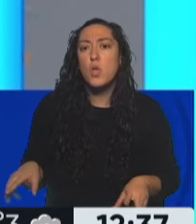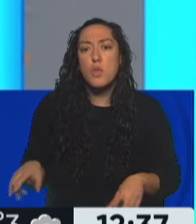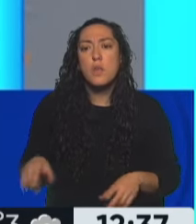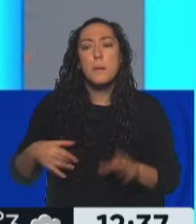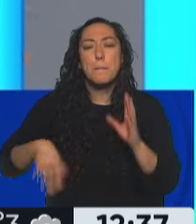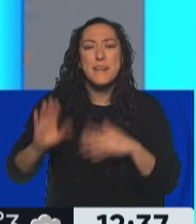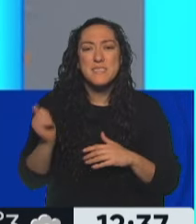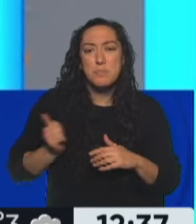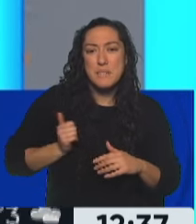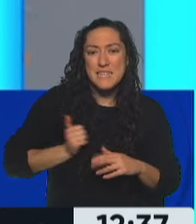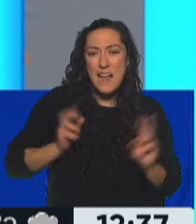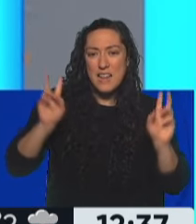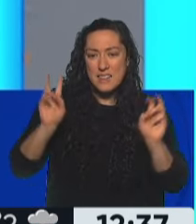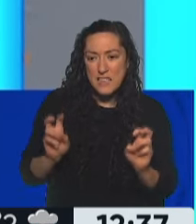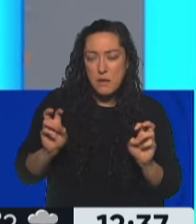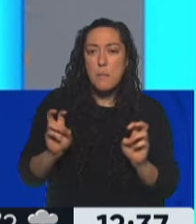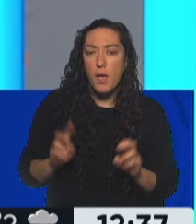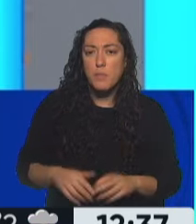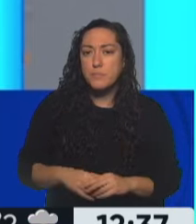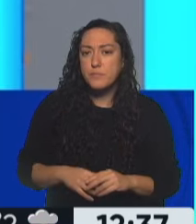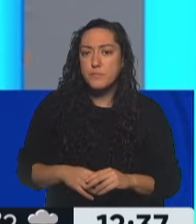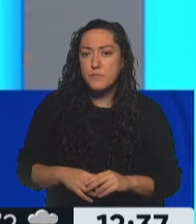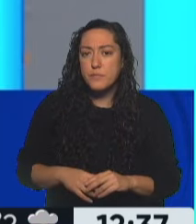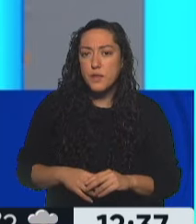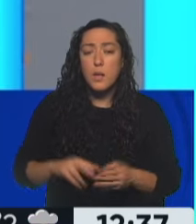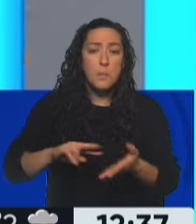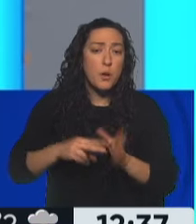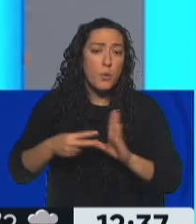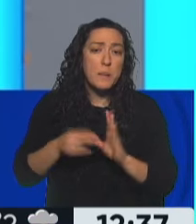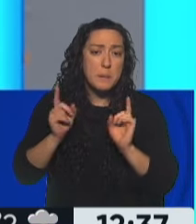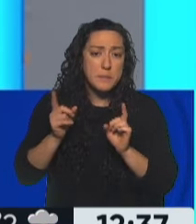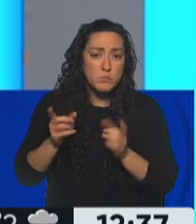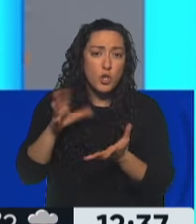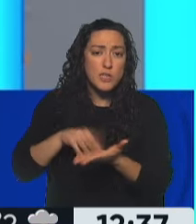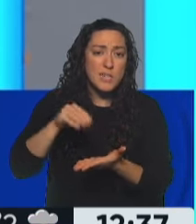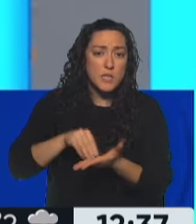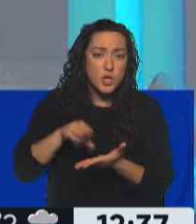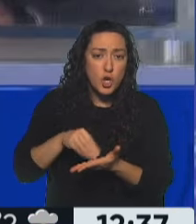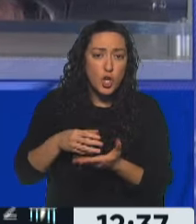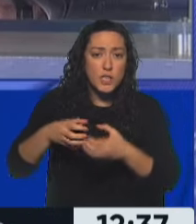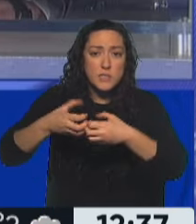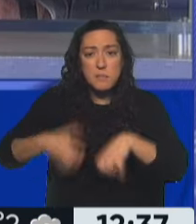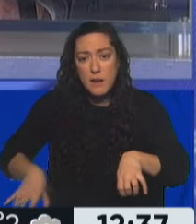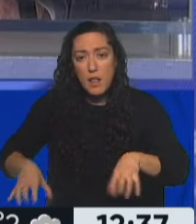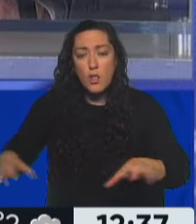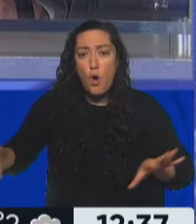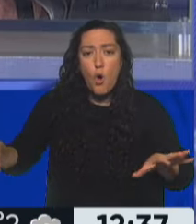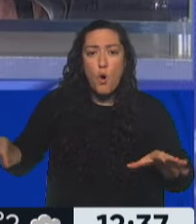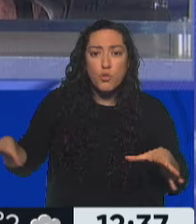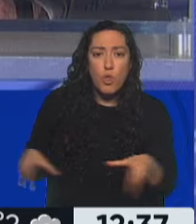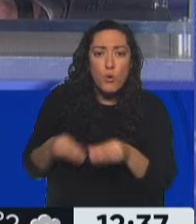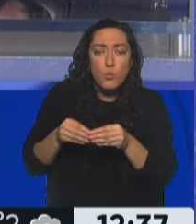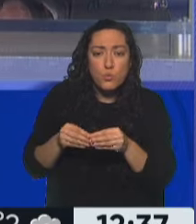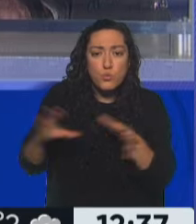fundamentalmente militar. Las bases del conflicto siguen estando, que es esta división territorial, esta partición de facto,